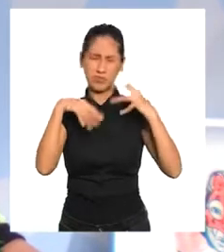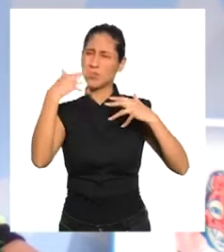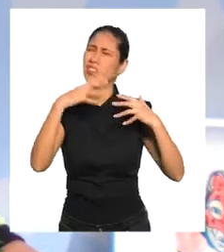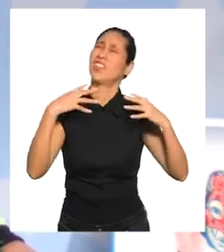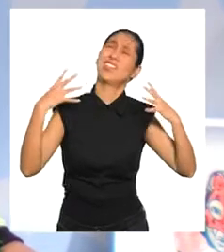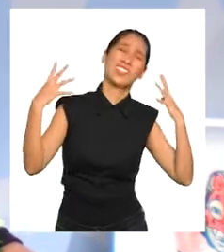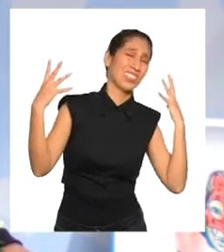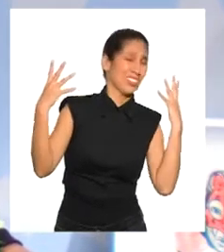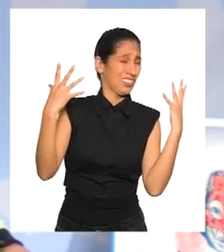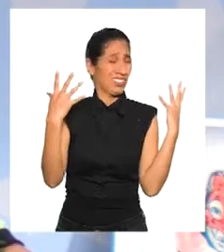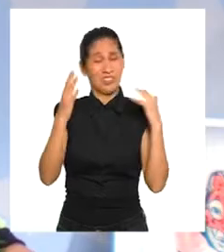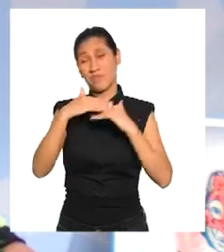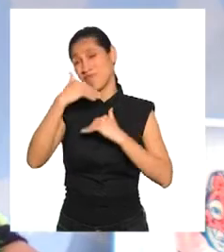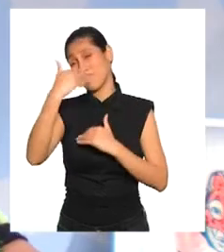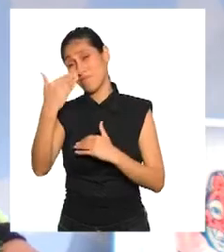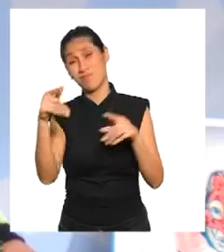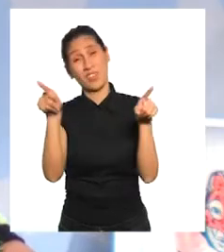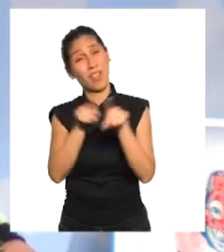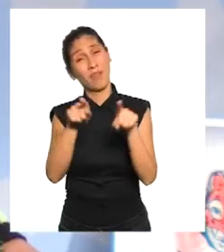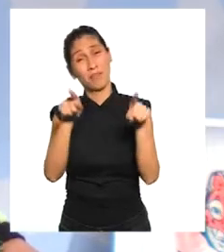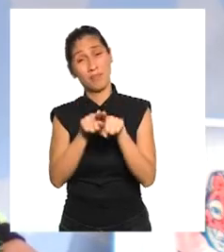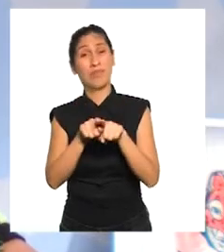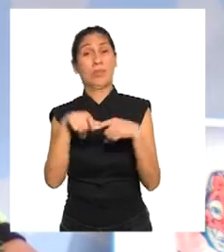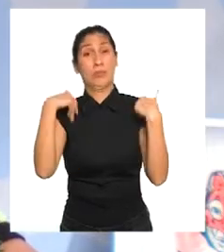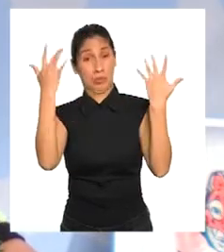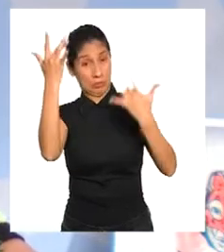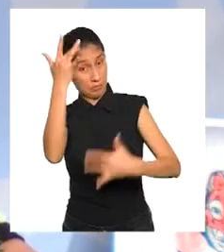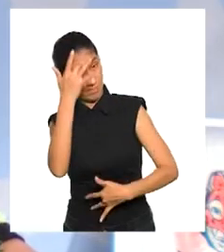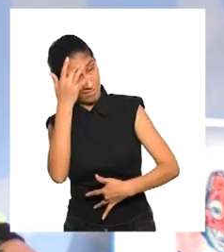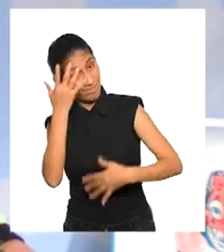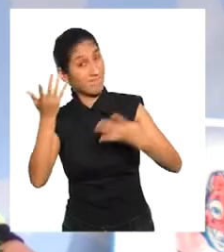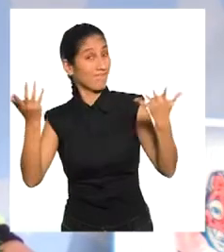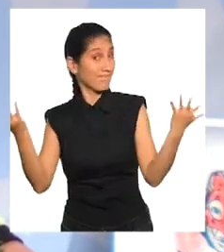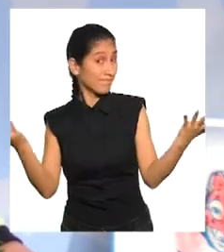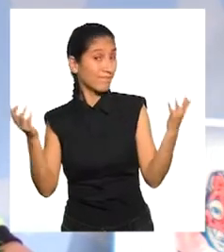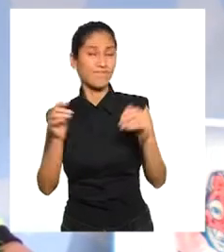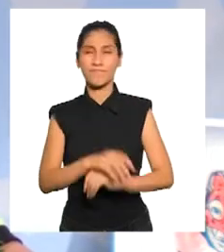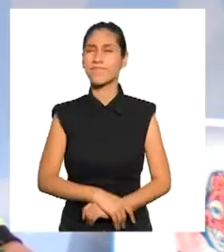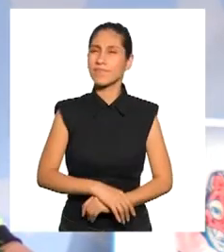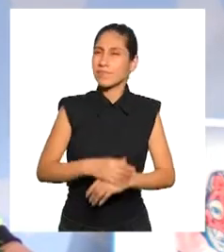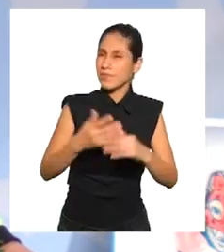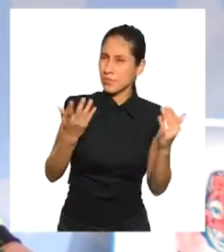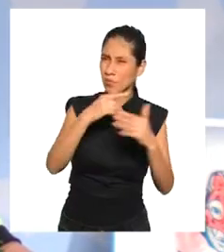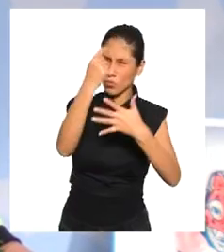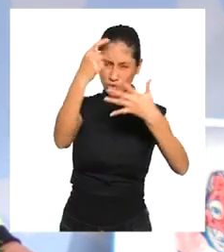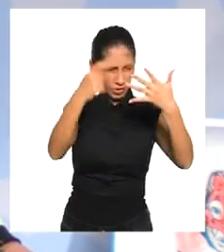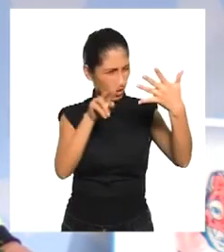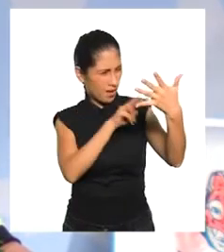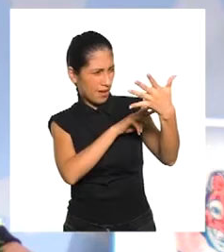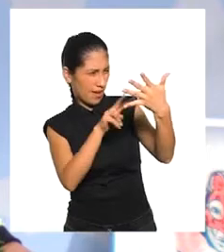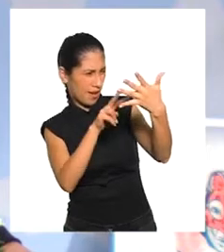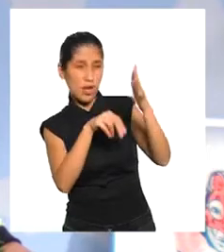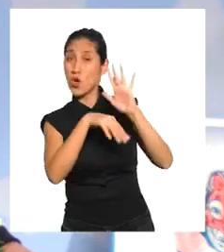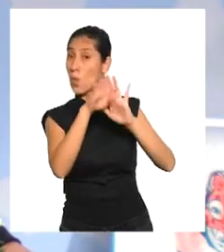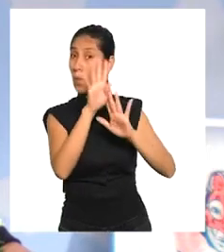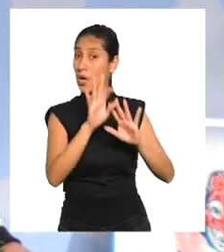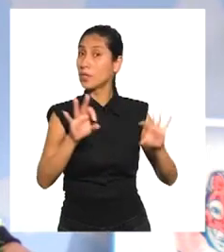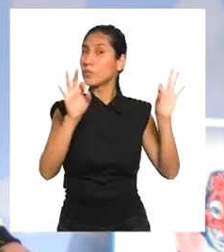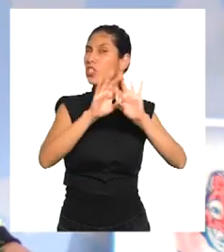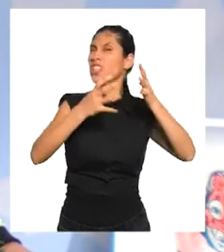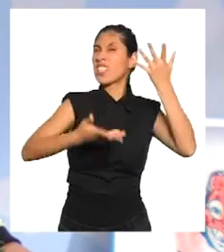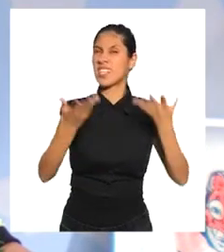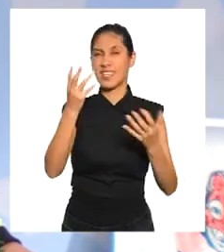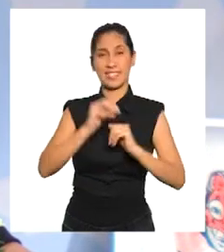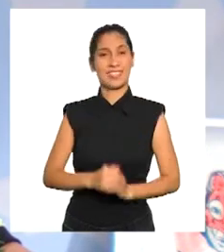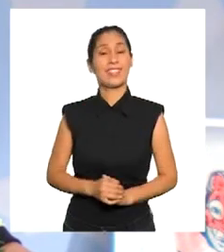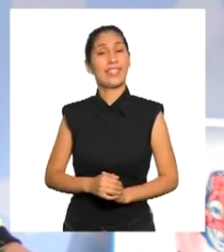ello tiene efecto incluso en nuestra salud física. Considerando todo esto, lo más adecuado es